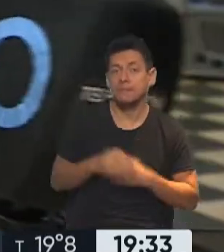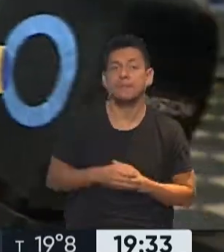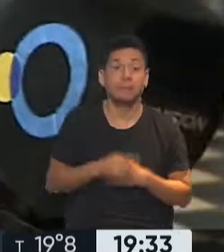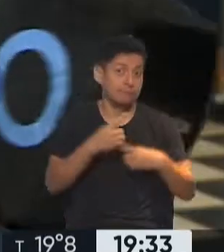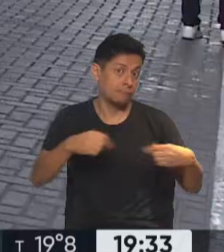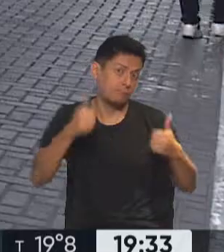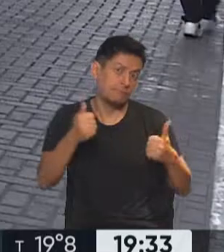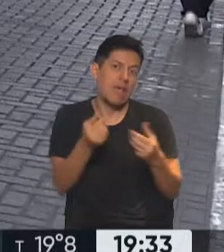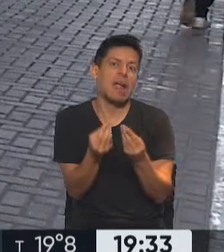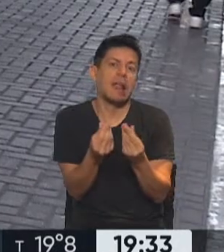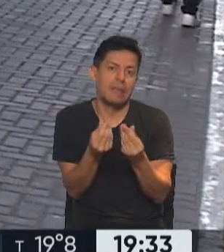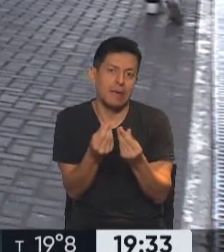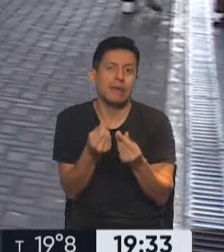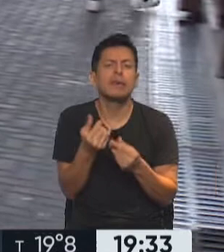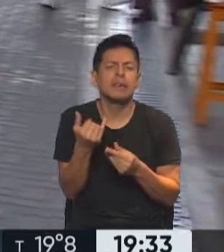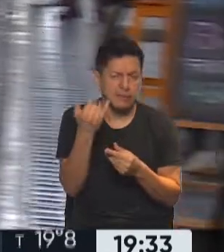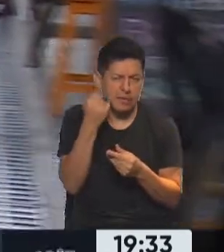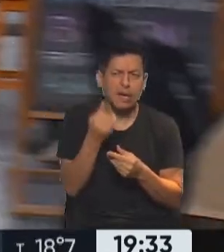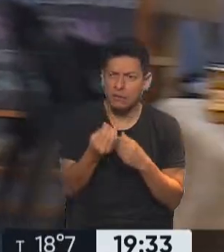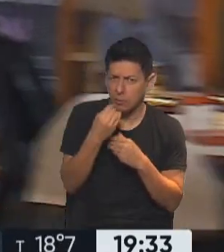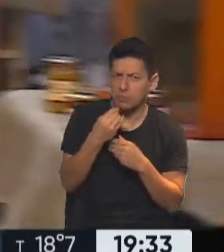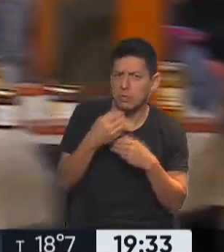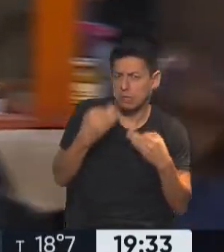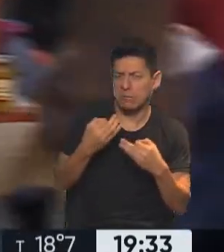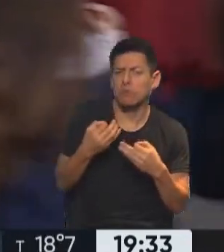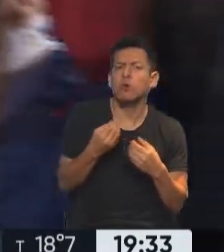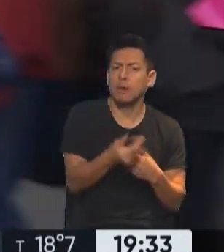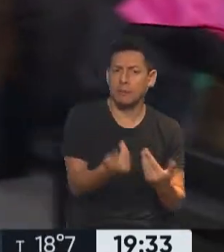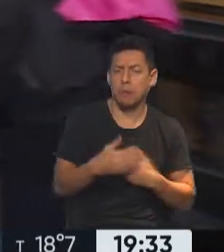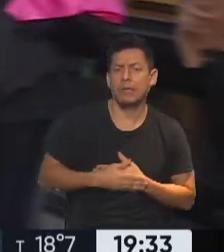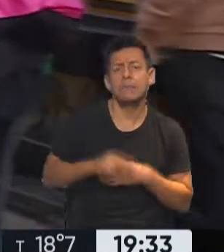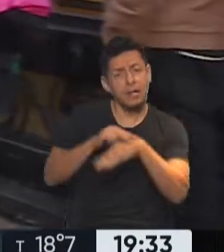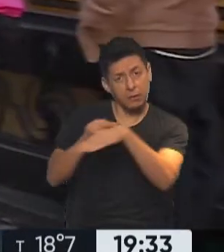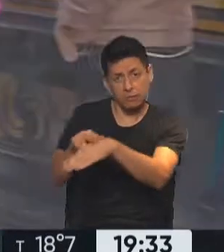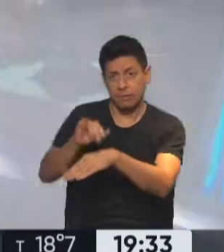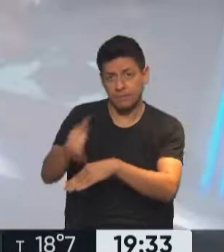es bueno? Digo, ¿ya lo consumió? Se puede comprar, sí. Yo creo que recomendaría.